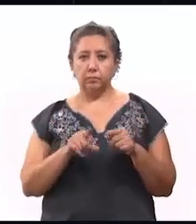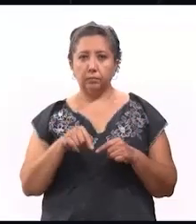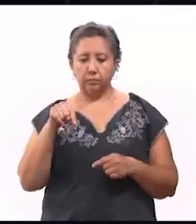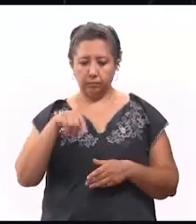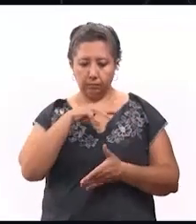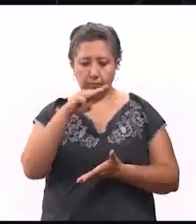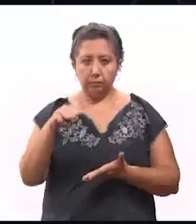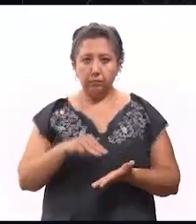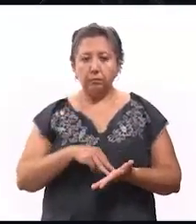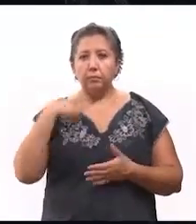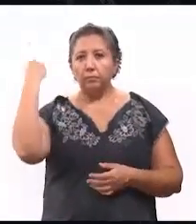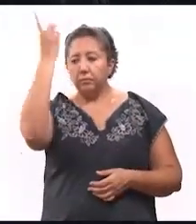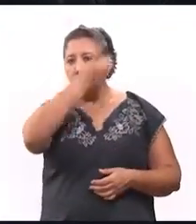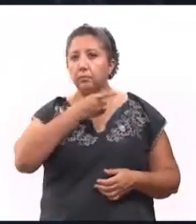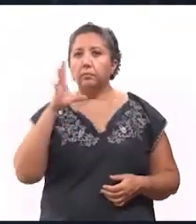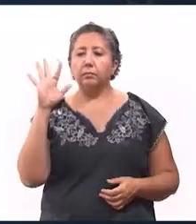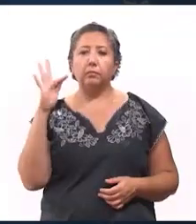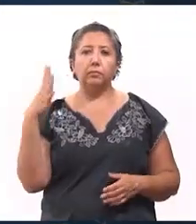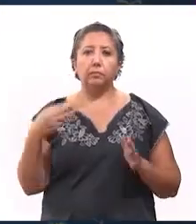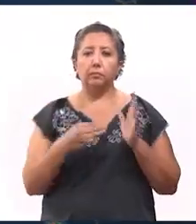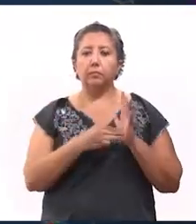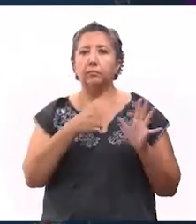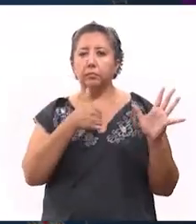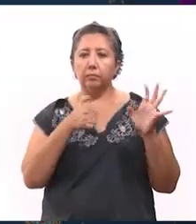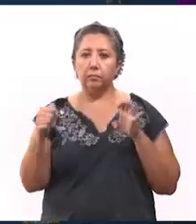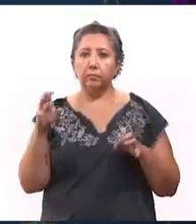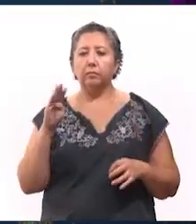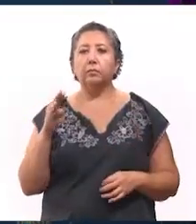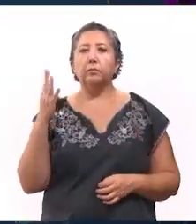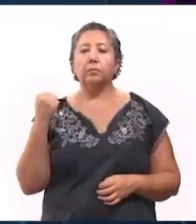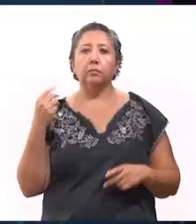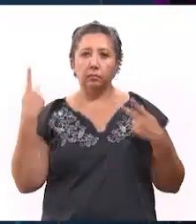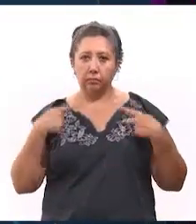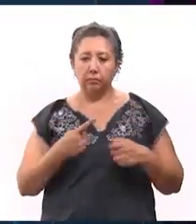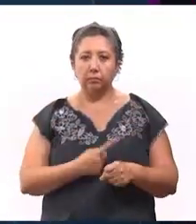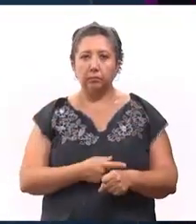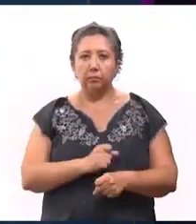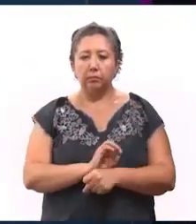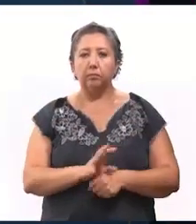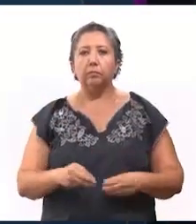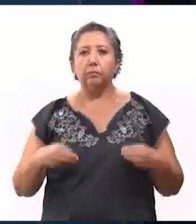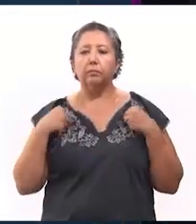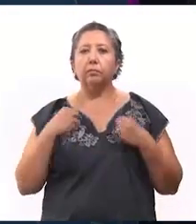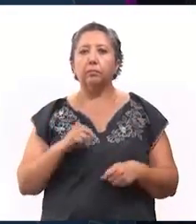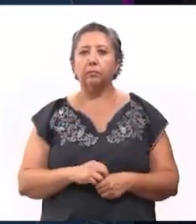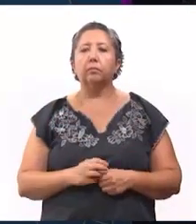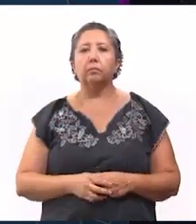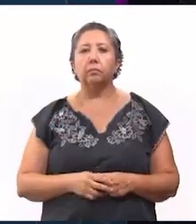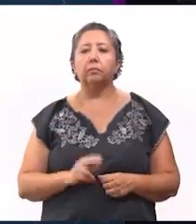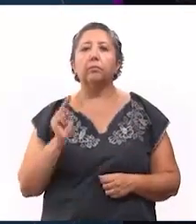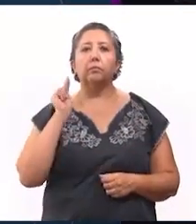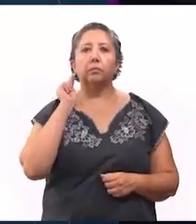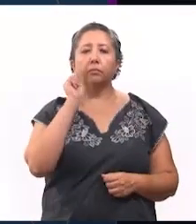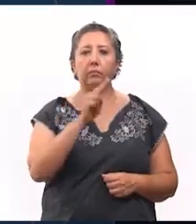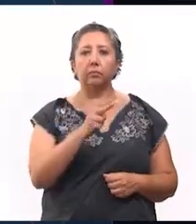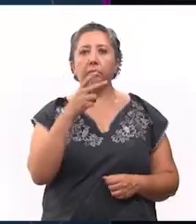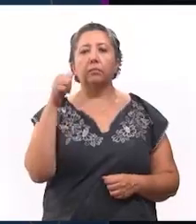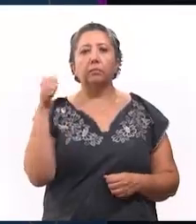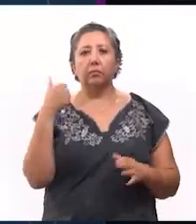en Mérida se han diagnosticado 44.699 personas contagiadas de coronavirus, que viven en la zona